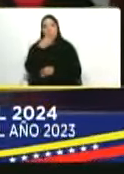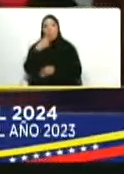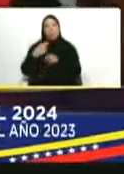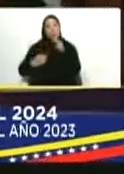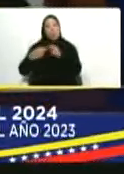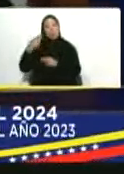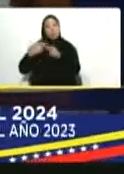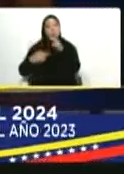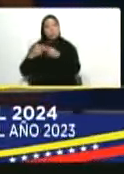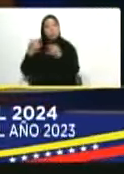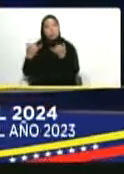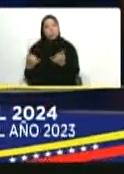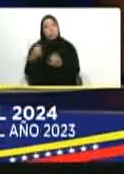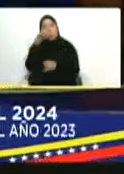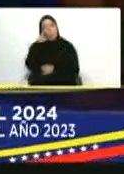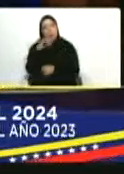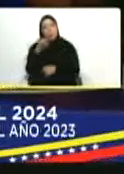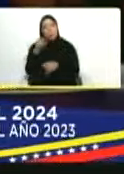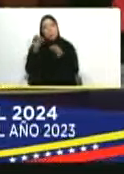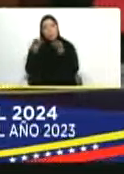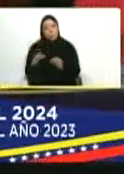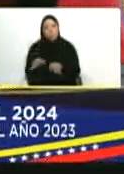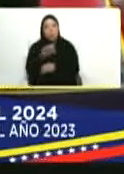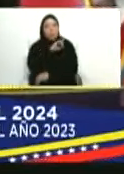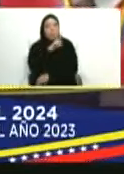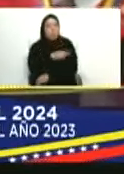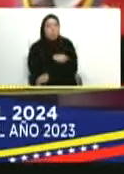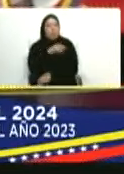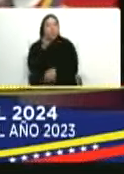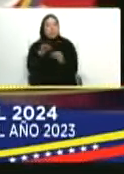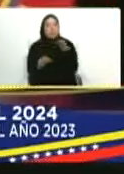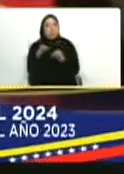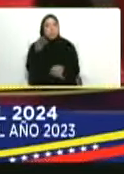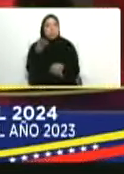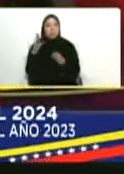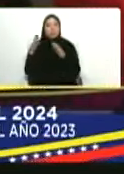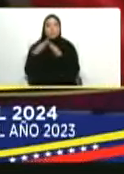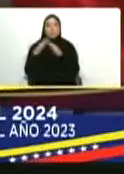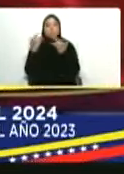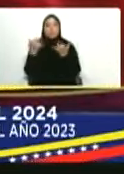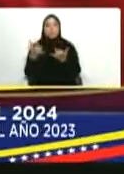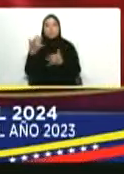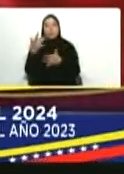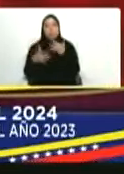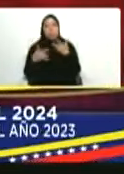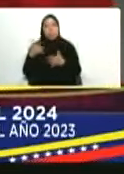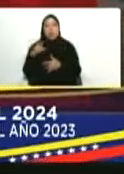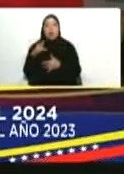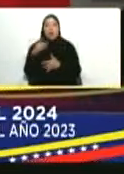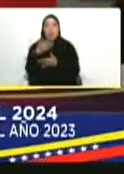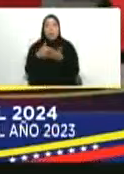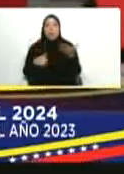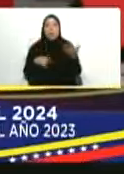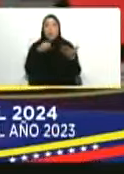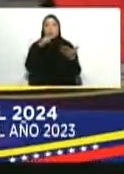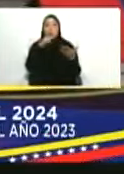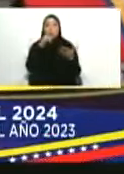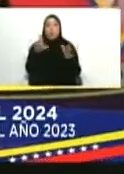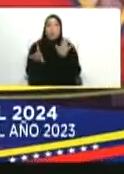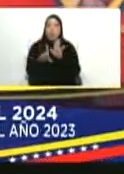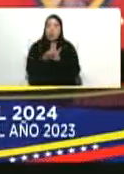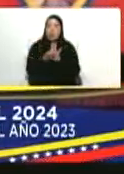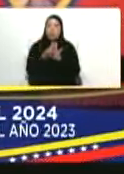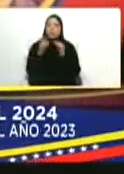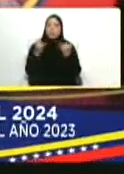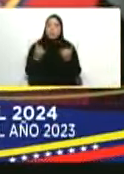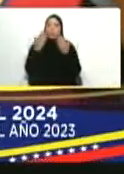construcción de lo que hoy es un sólido poder judicial que se ha refundado en sus bases filosóficas, teóricas, jurídicas y legales. Sigamos